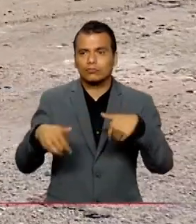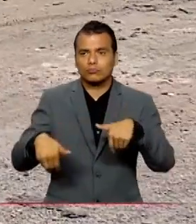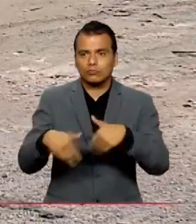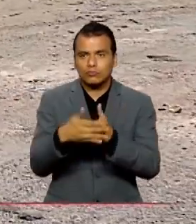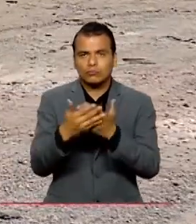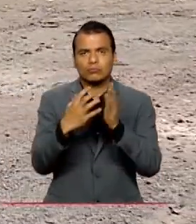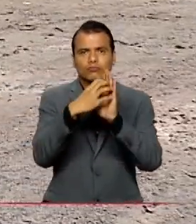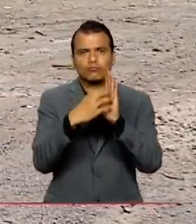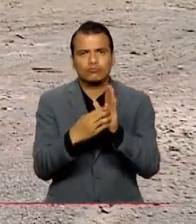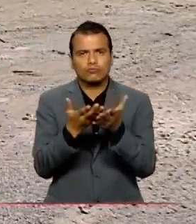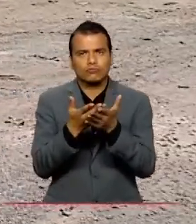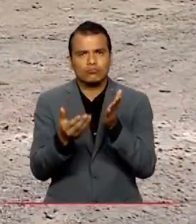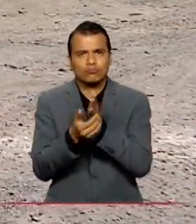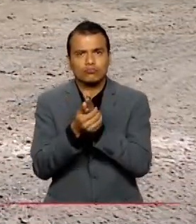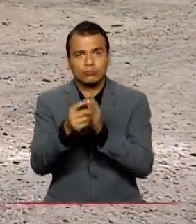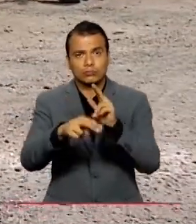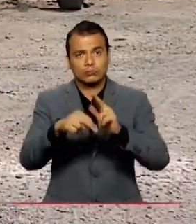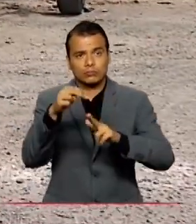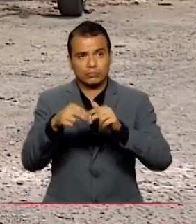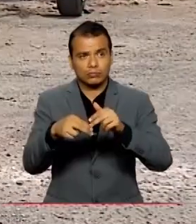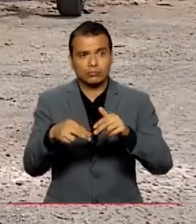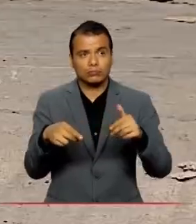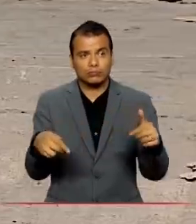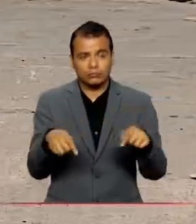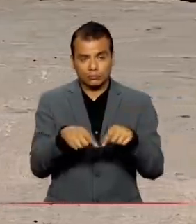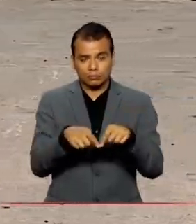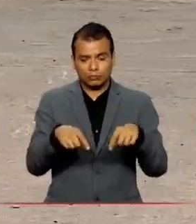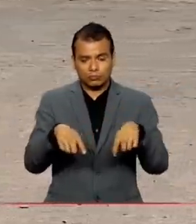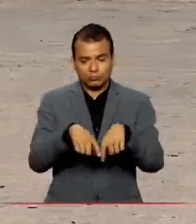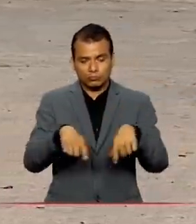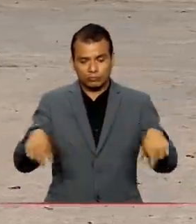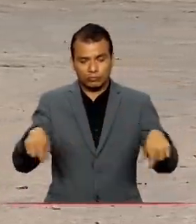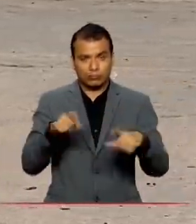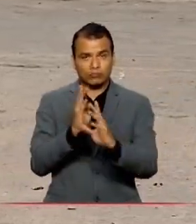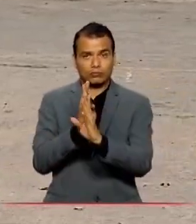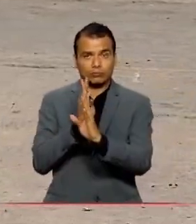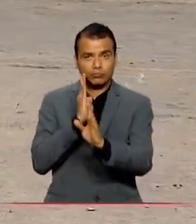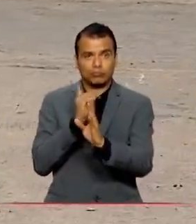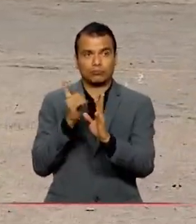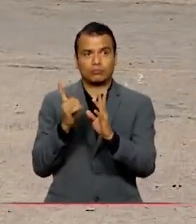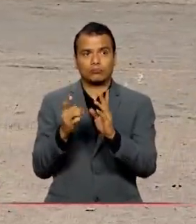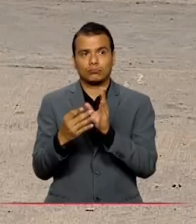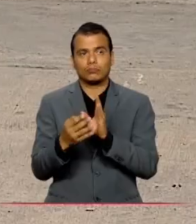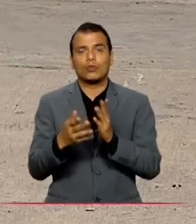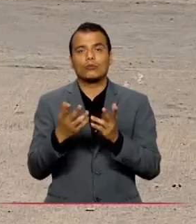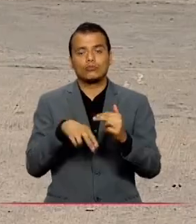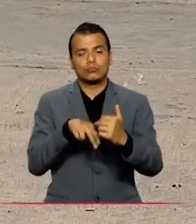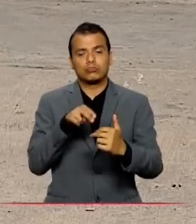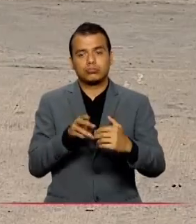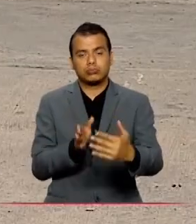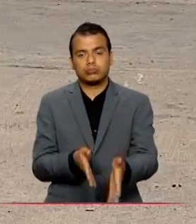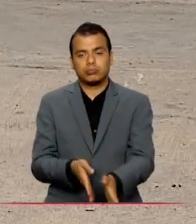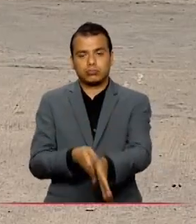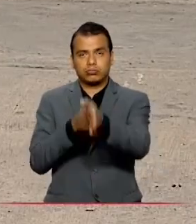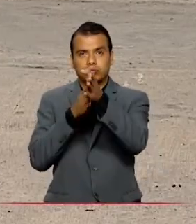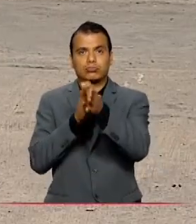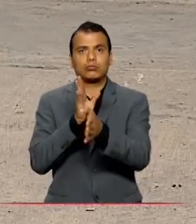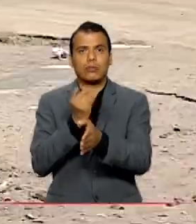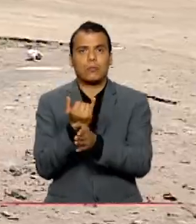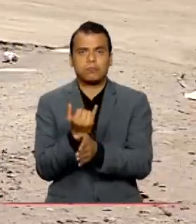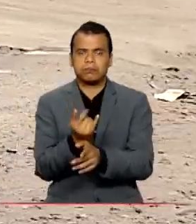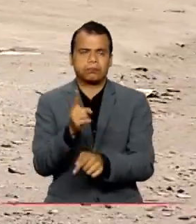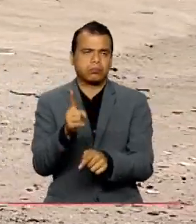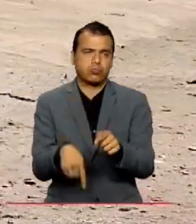espacio público, en los andenes no deben haber cimientos, rejas ni otros elementos que sobresalgan de la superficie o interfieran en la